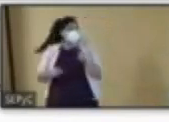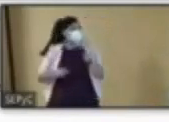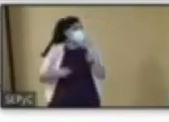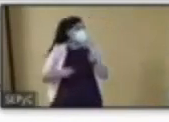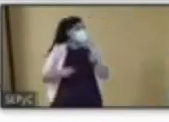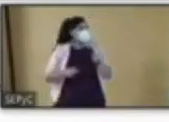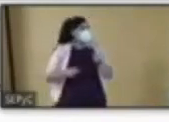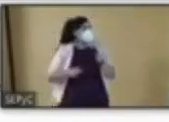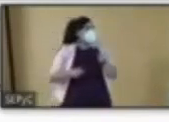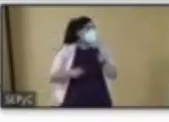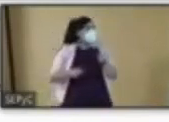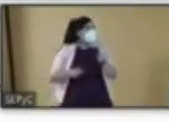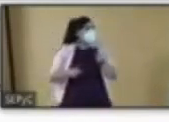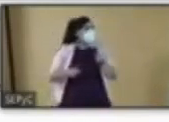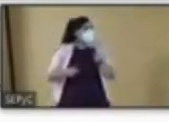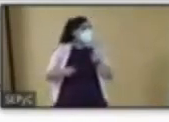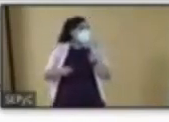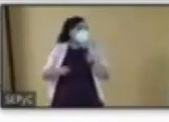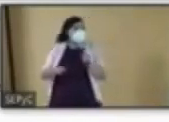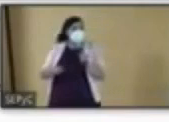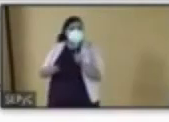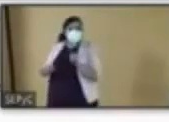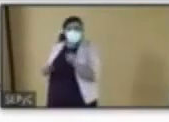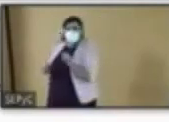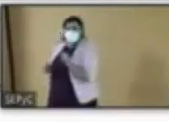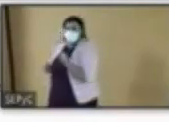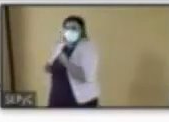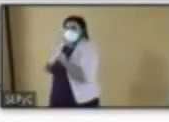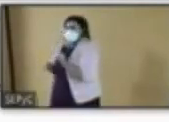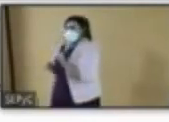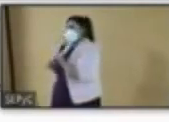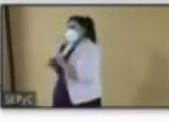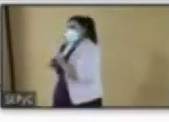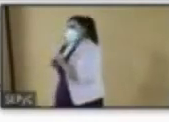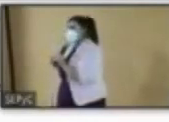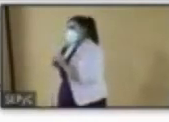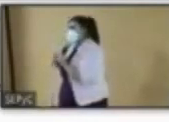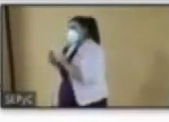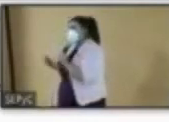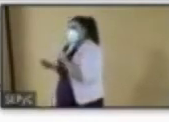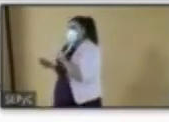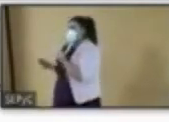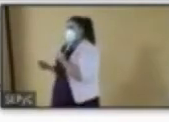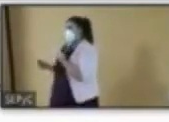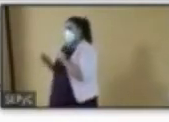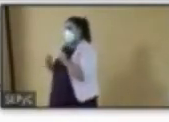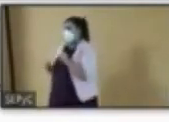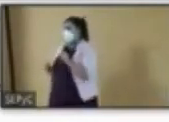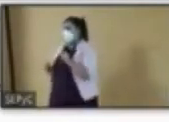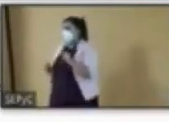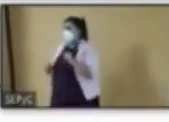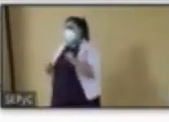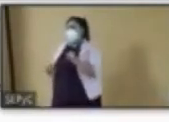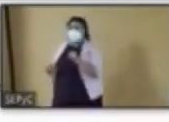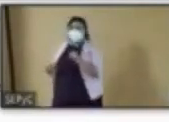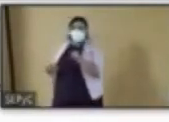sistema, debido a que en una evolución patrimonial se pueden ver reflejadas otras situaciones que ya nos harían